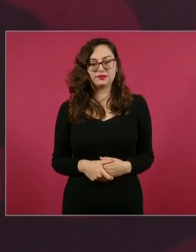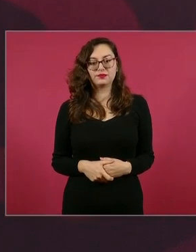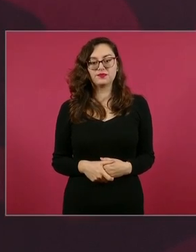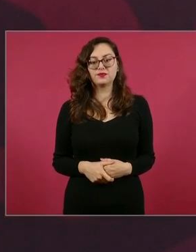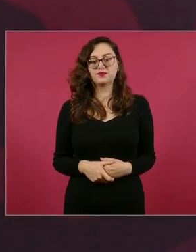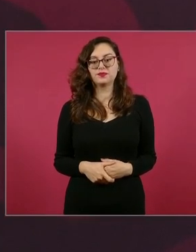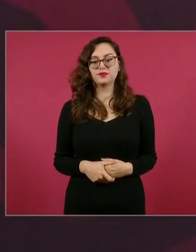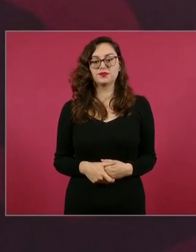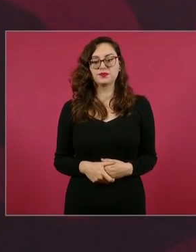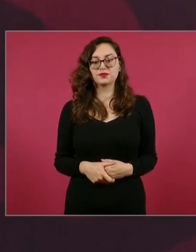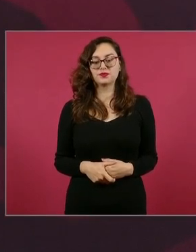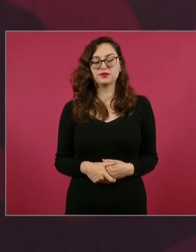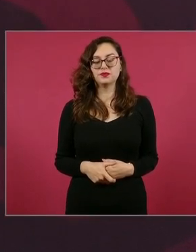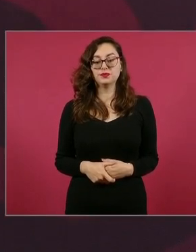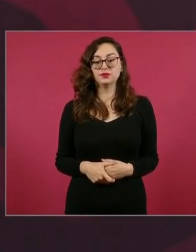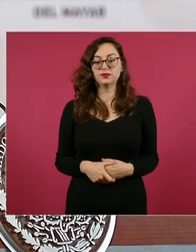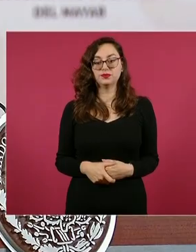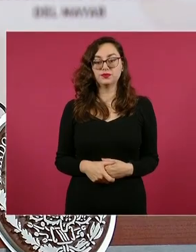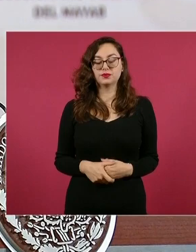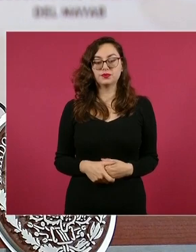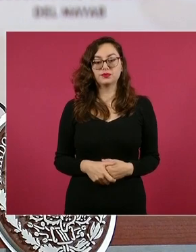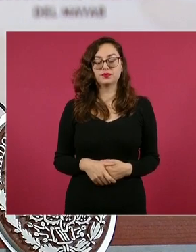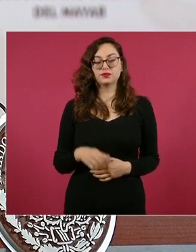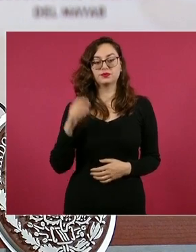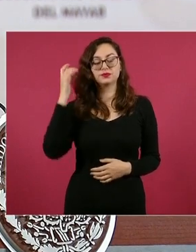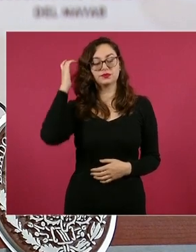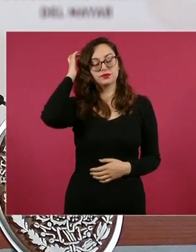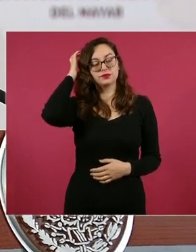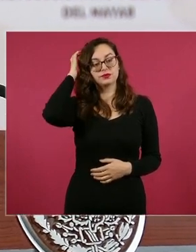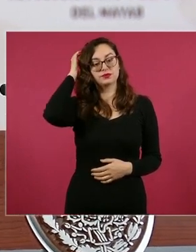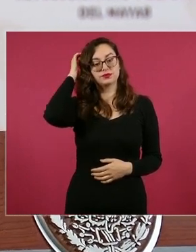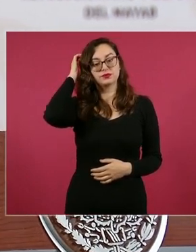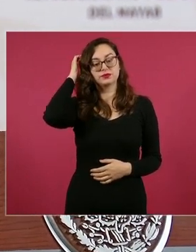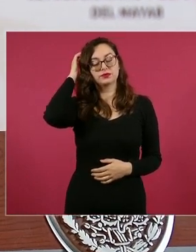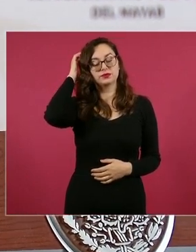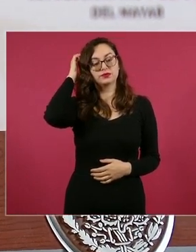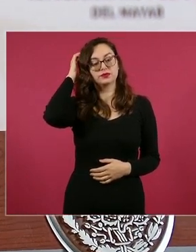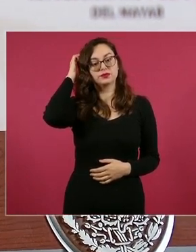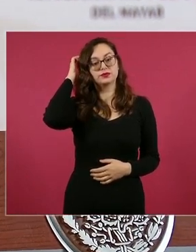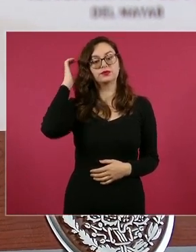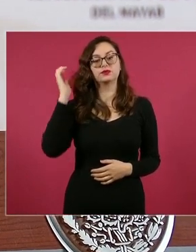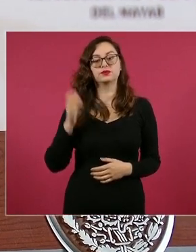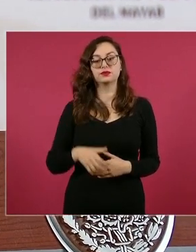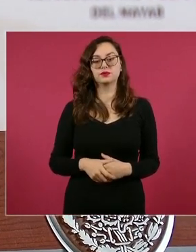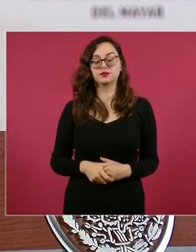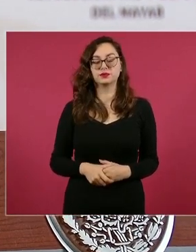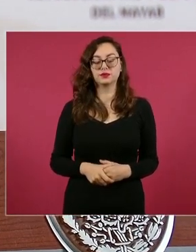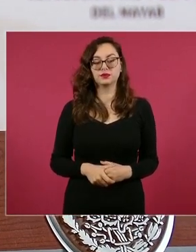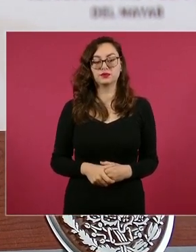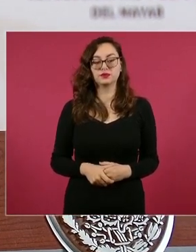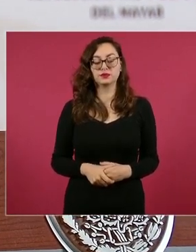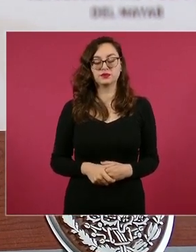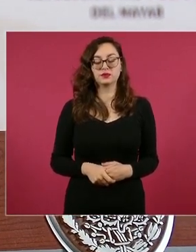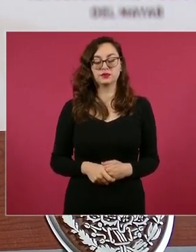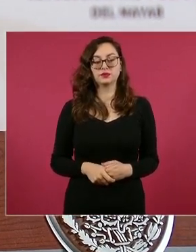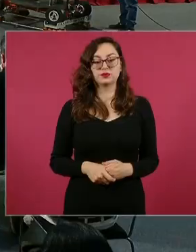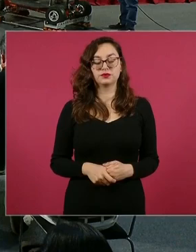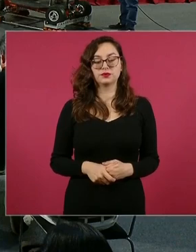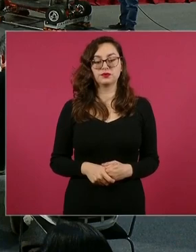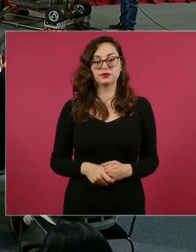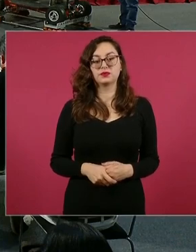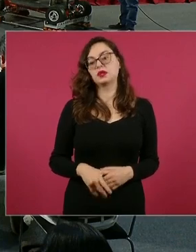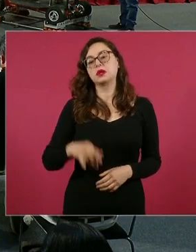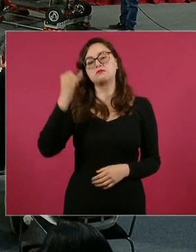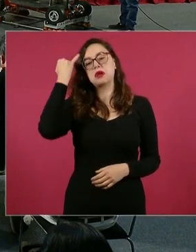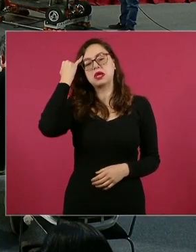Unidos es como si este un agente